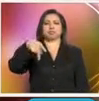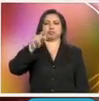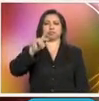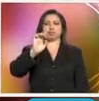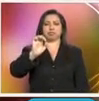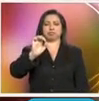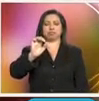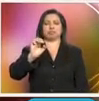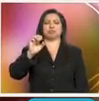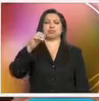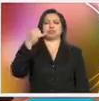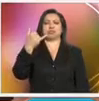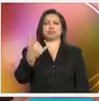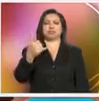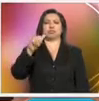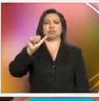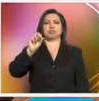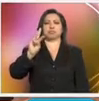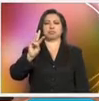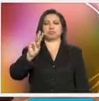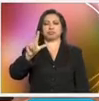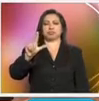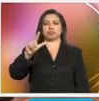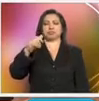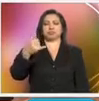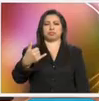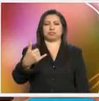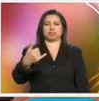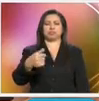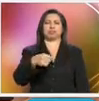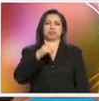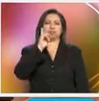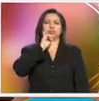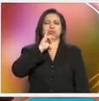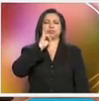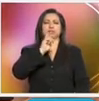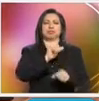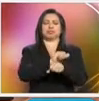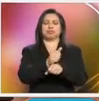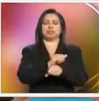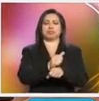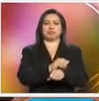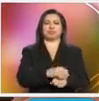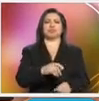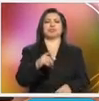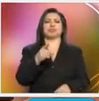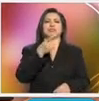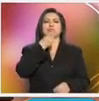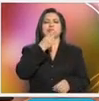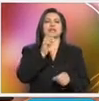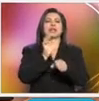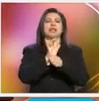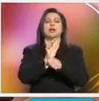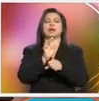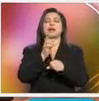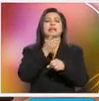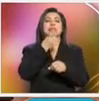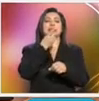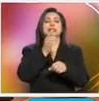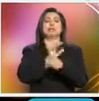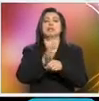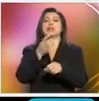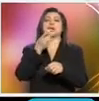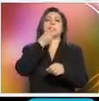Collet Serra, un director que le gusta este tipo de encargos, porque obviamente es una película por encargo, no es una película que él se haya inspirado para